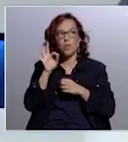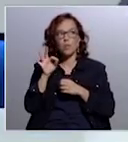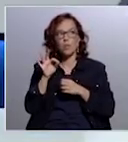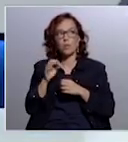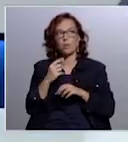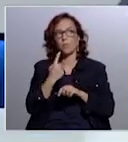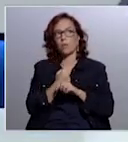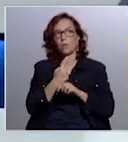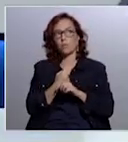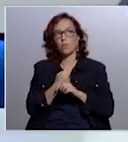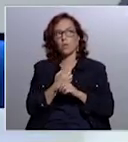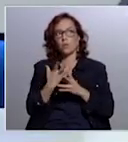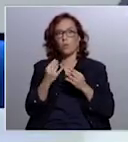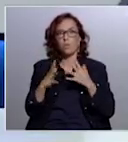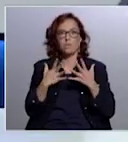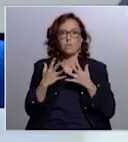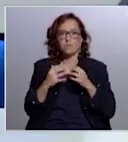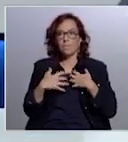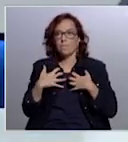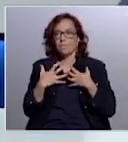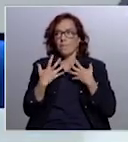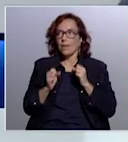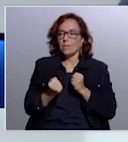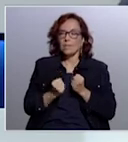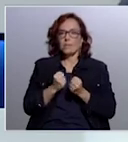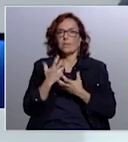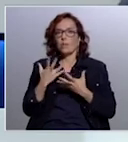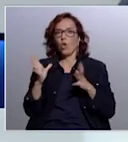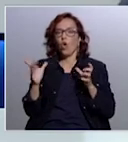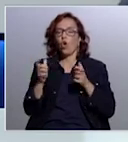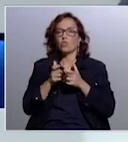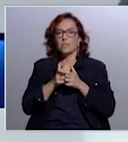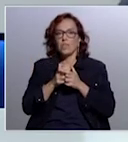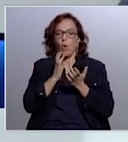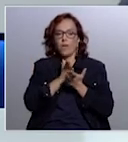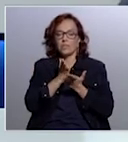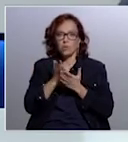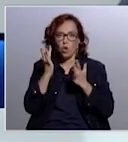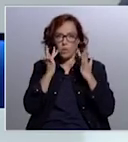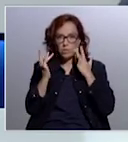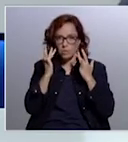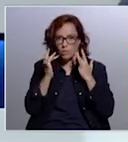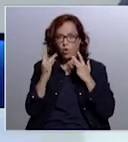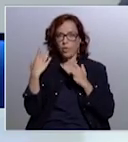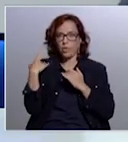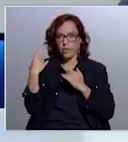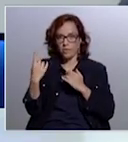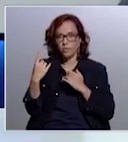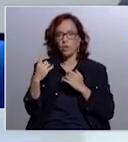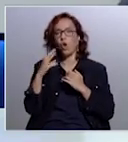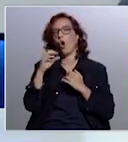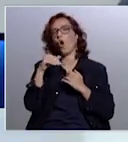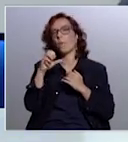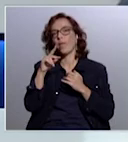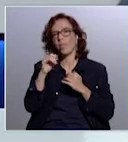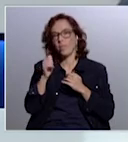primero mucha adrenalina nosotros trabajamos con un consejo artístico asesor que está integrado por el director de la comida nacional